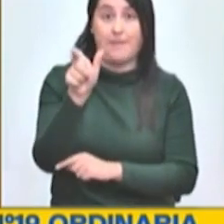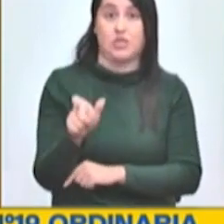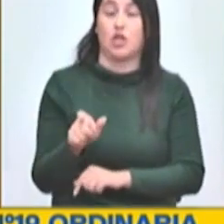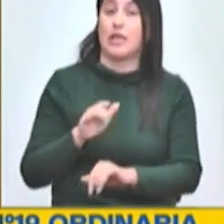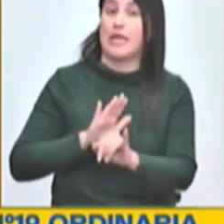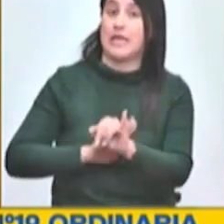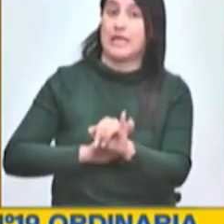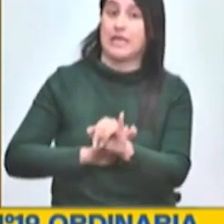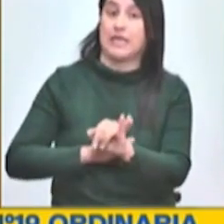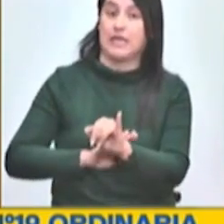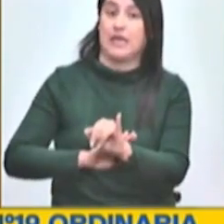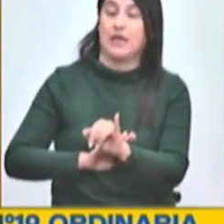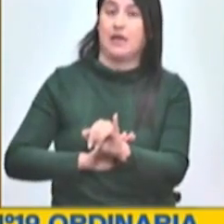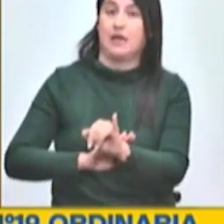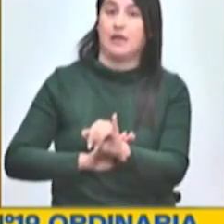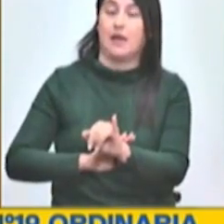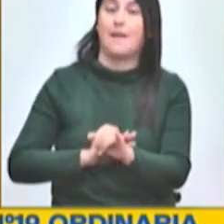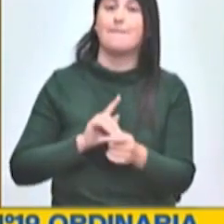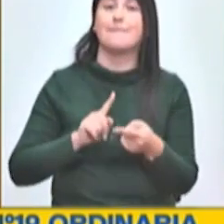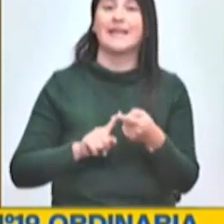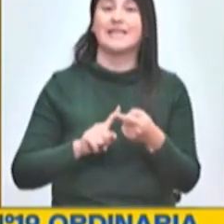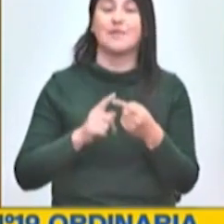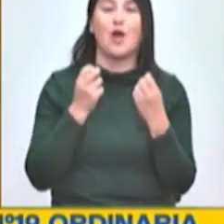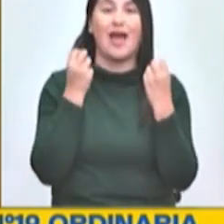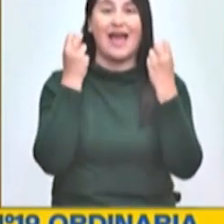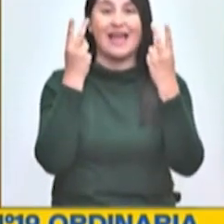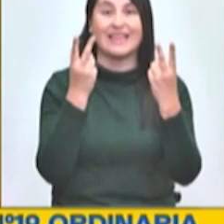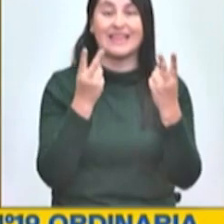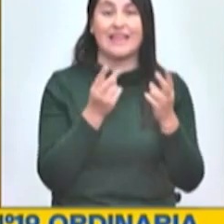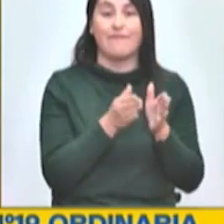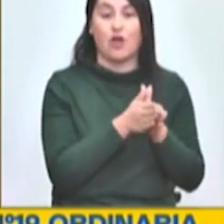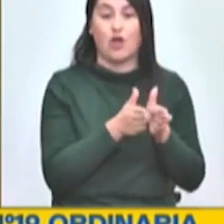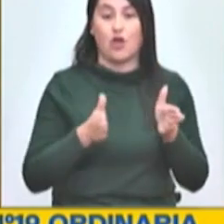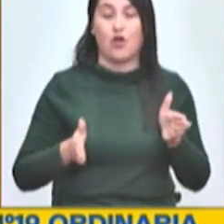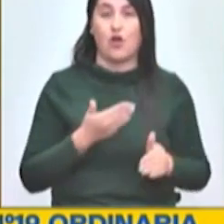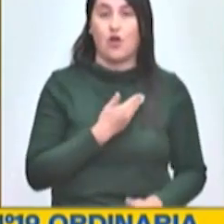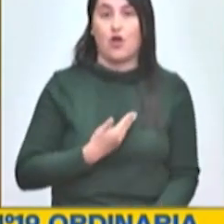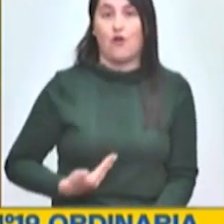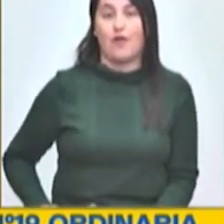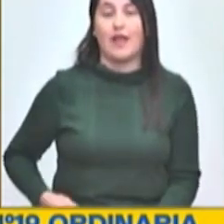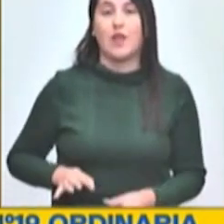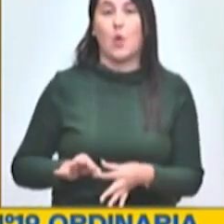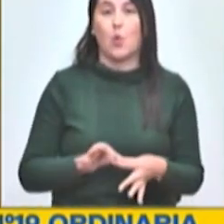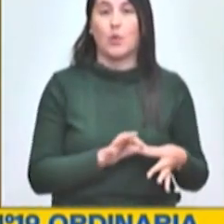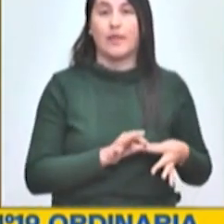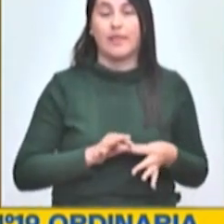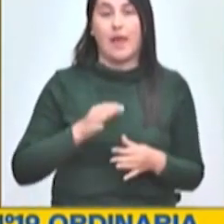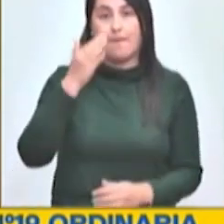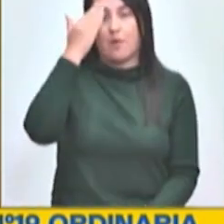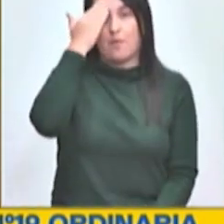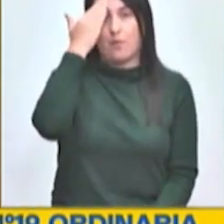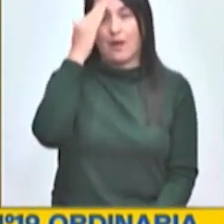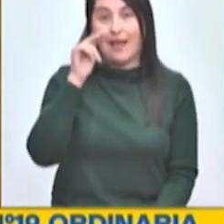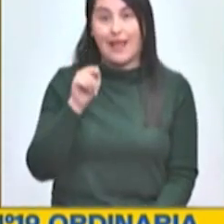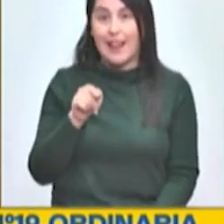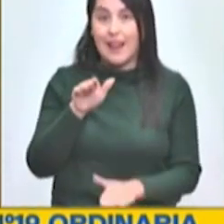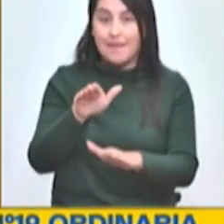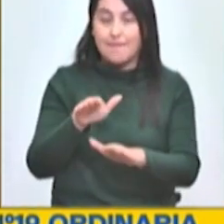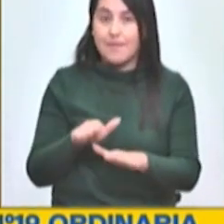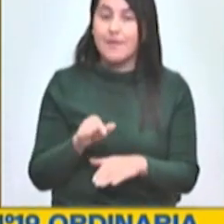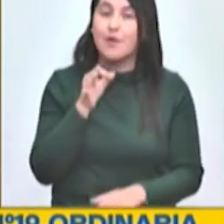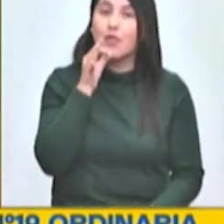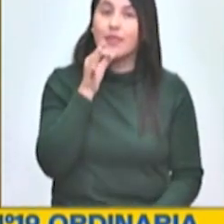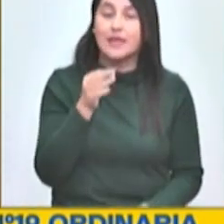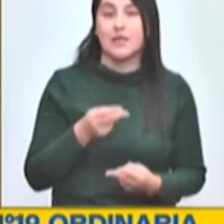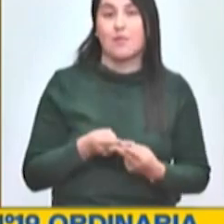que incluso un más participó activamente durante el gobierno de la unidad popular el mismo señala en este artículo que